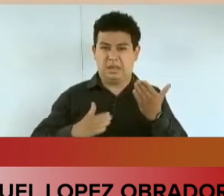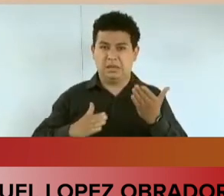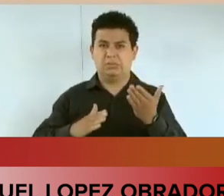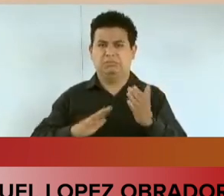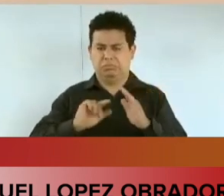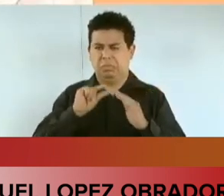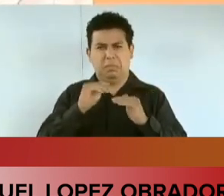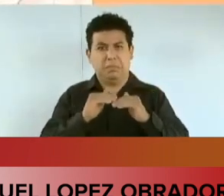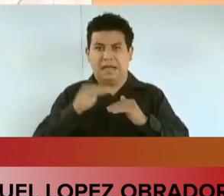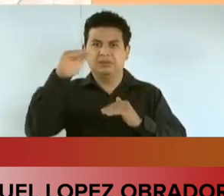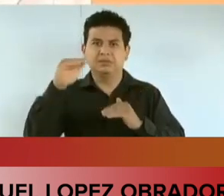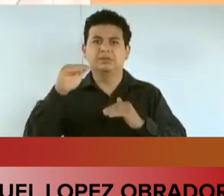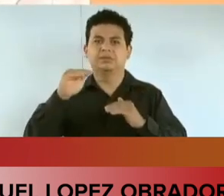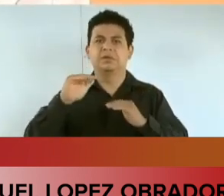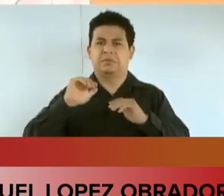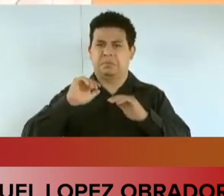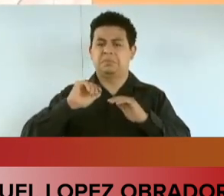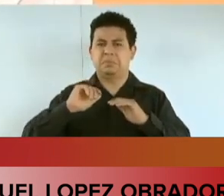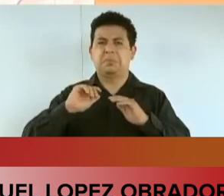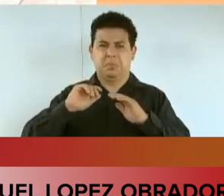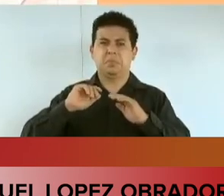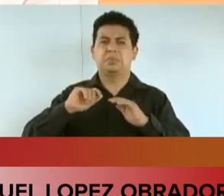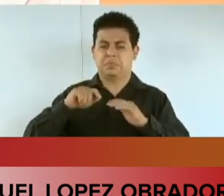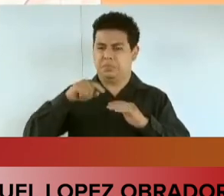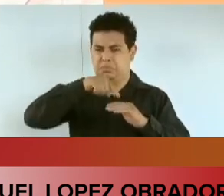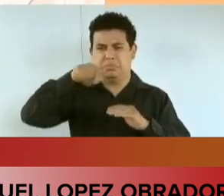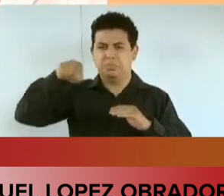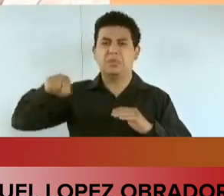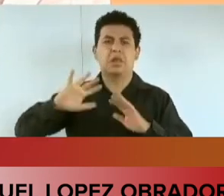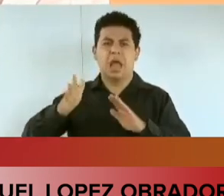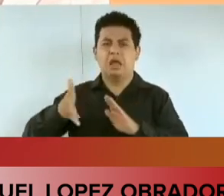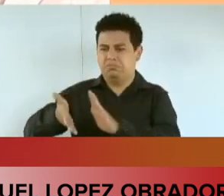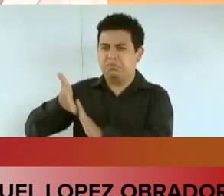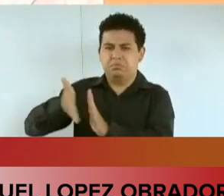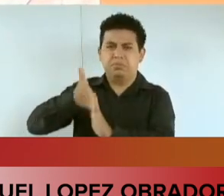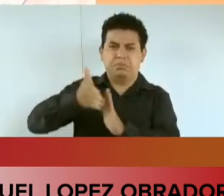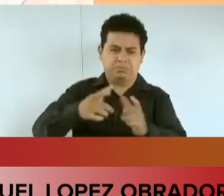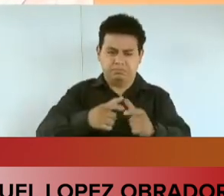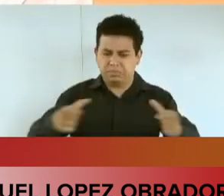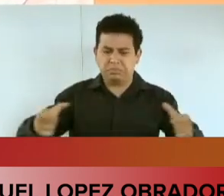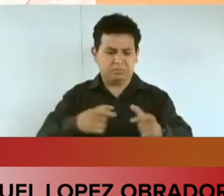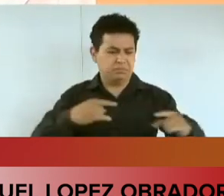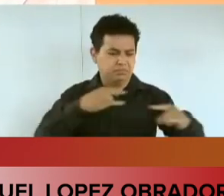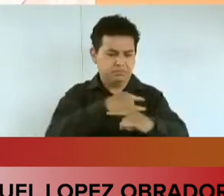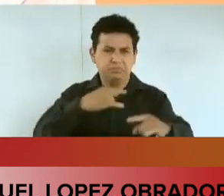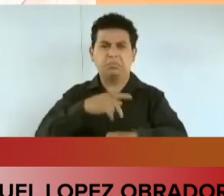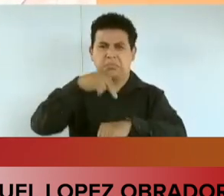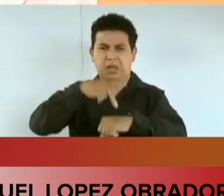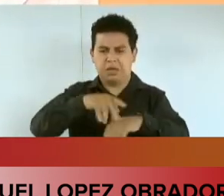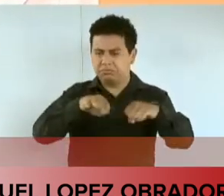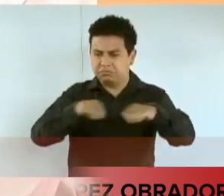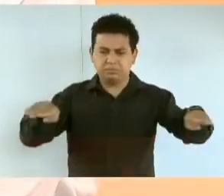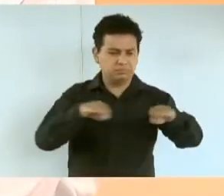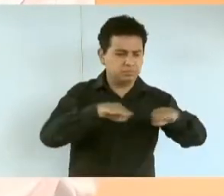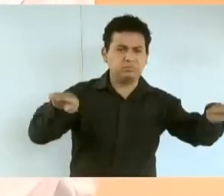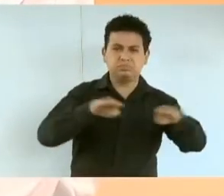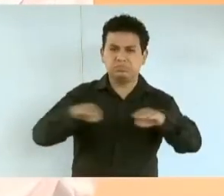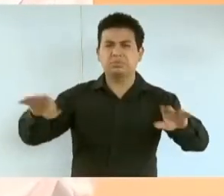un poco más, tienen caminos pavimentados,